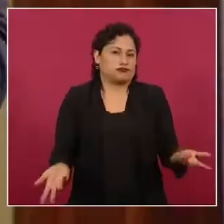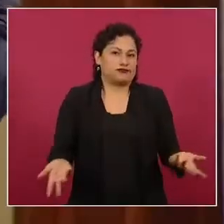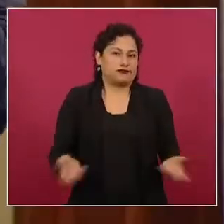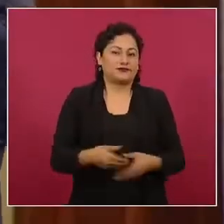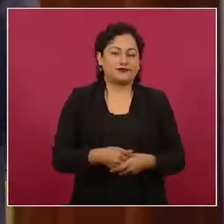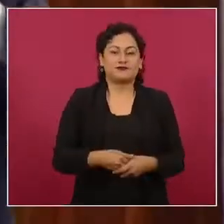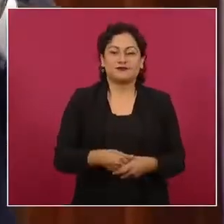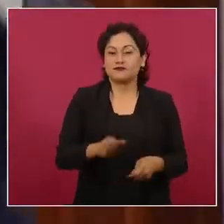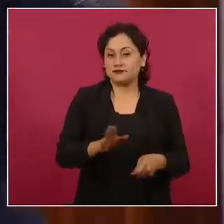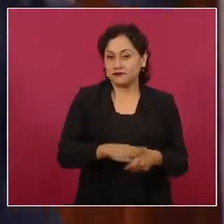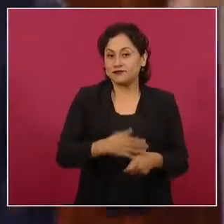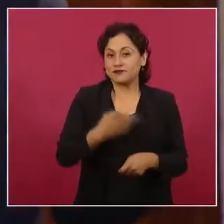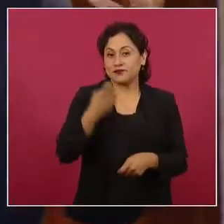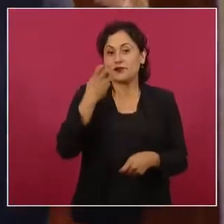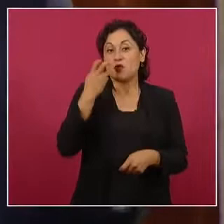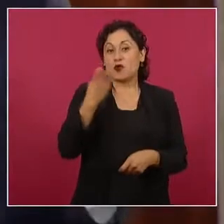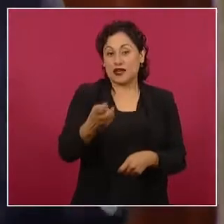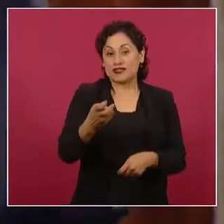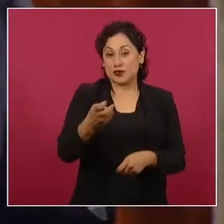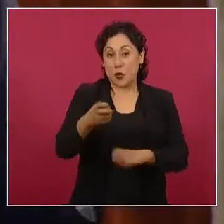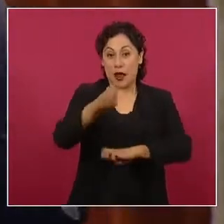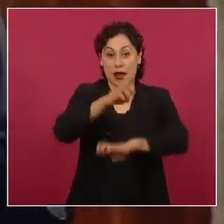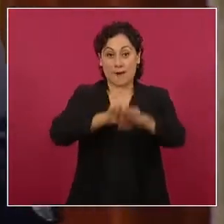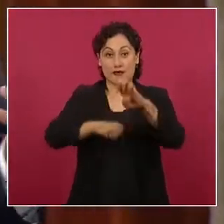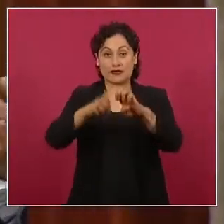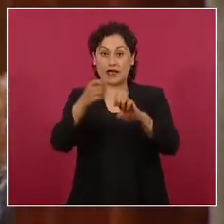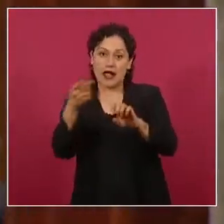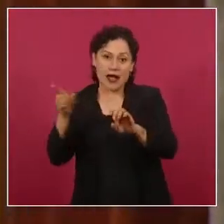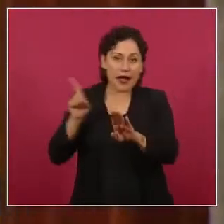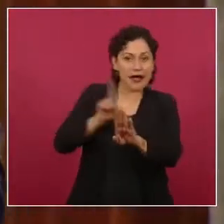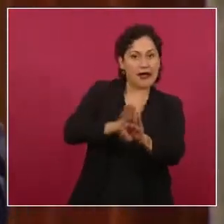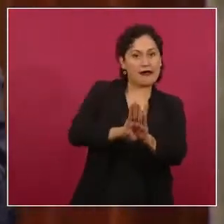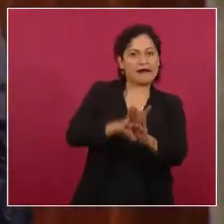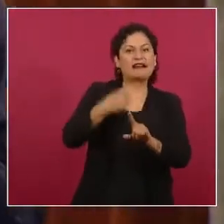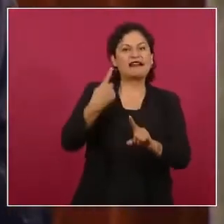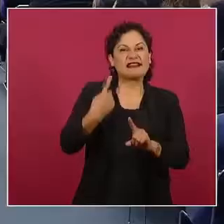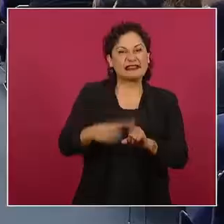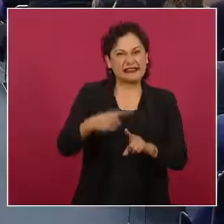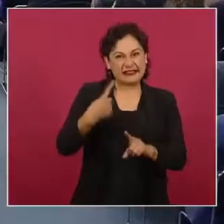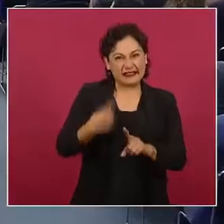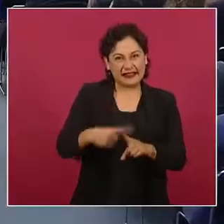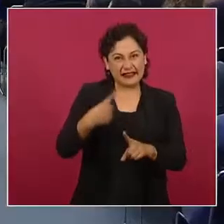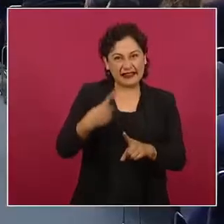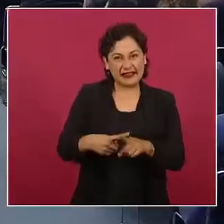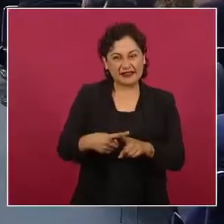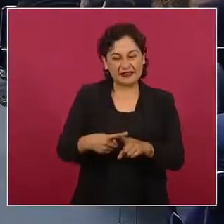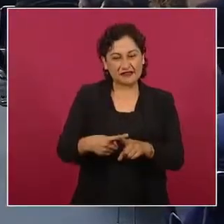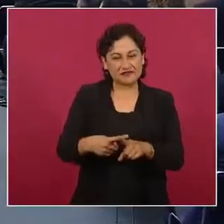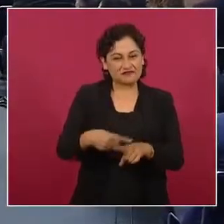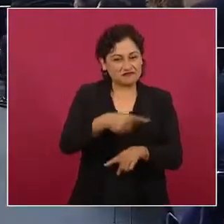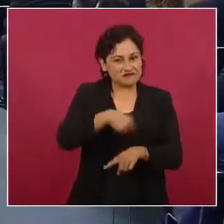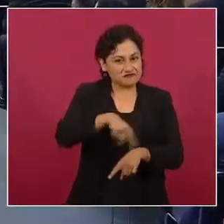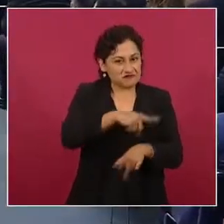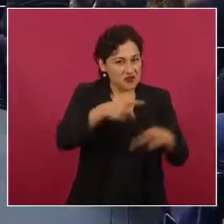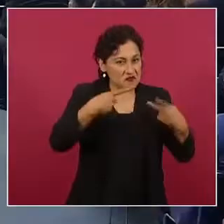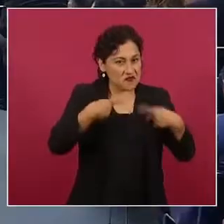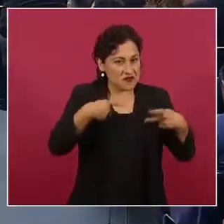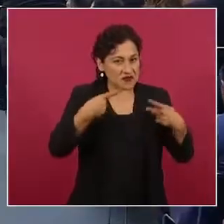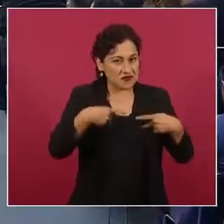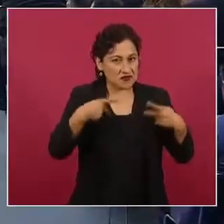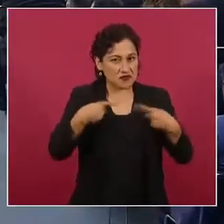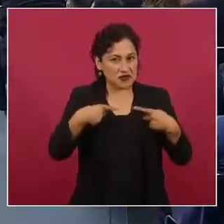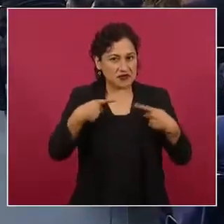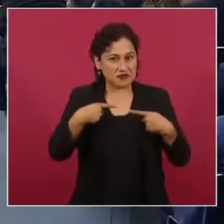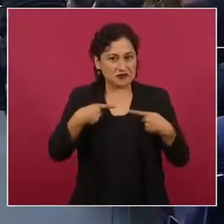dueños de esos grandes fondos, pues a ellos no les importa el